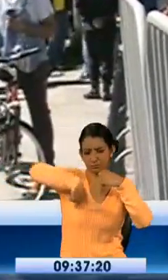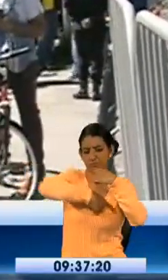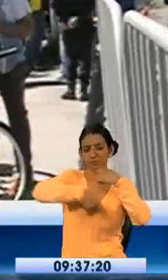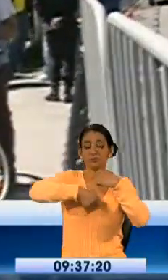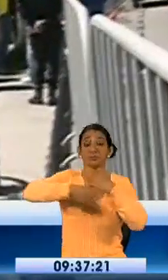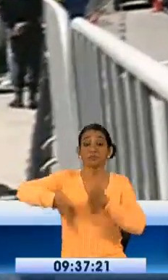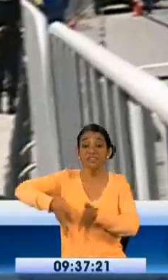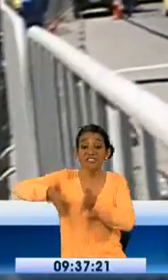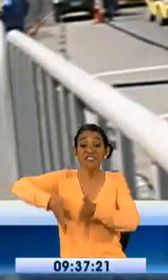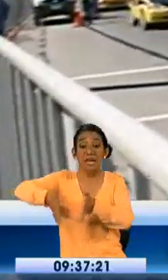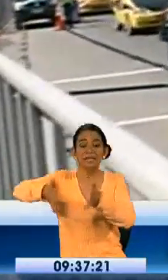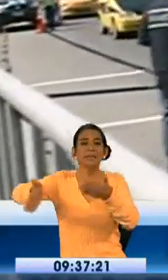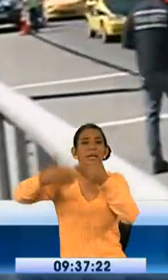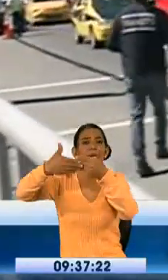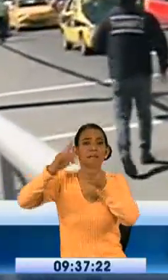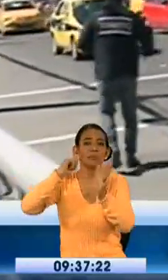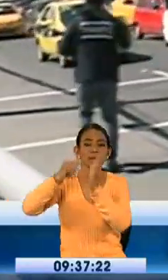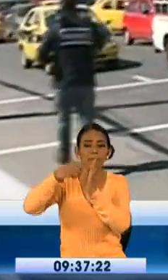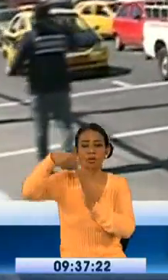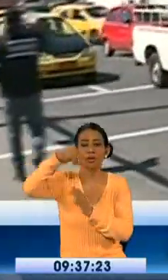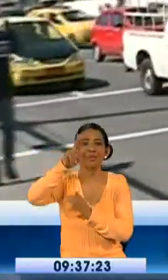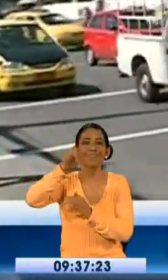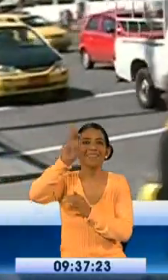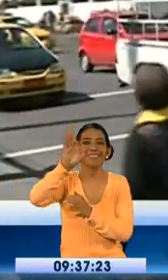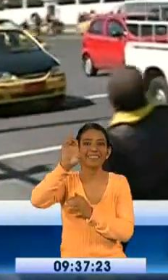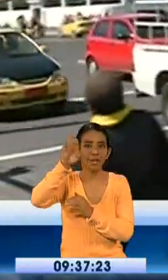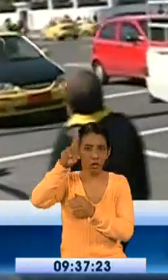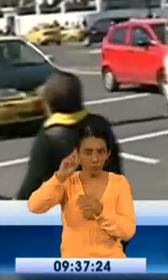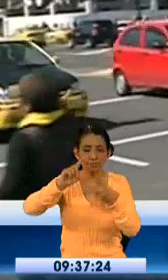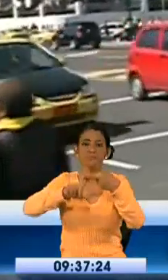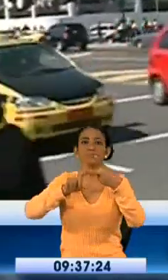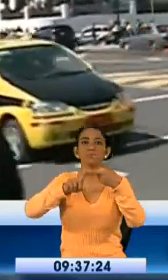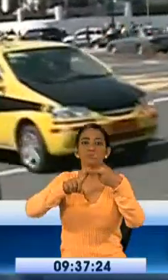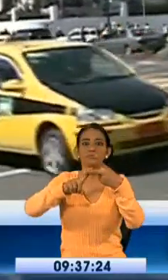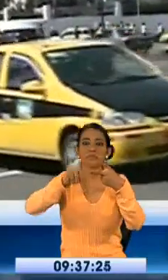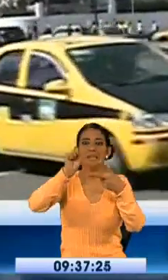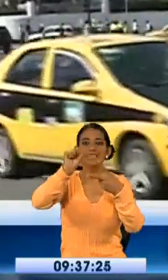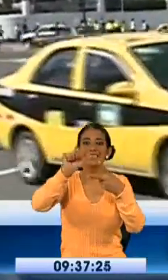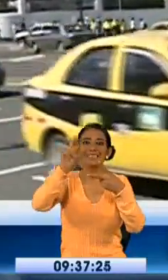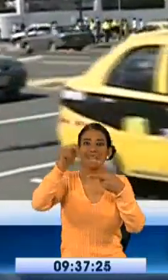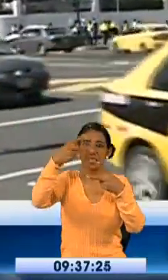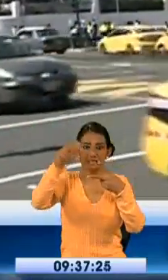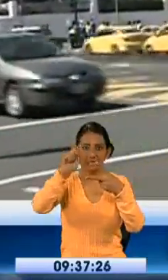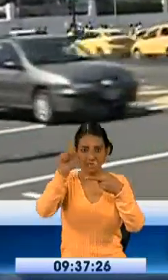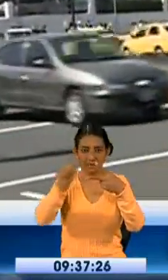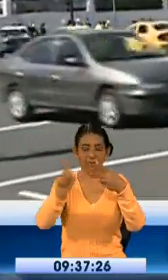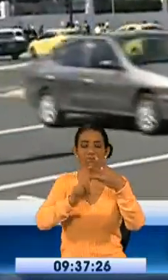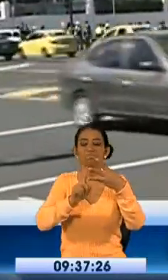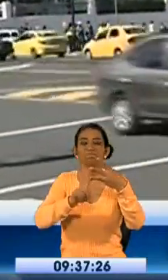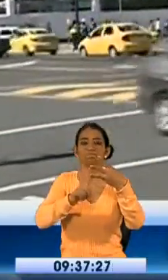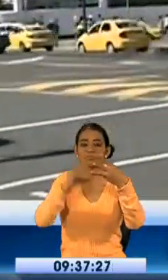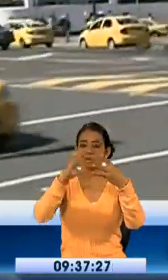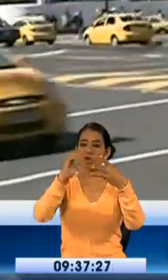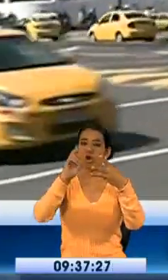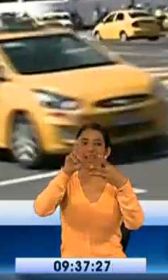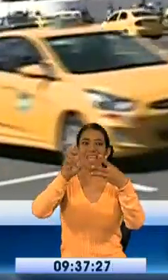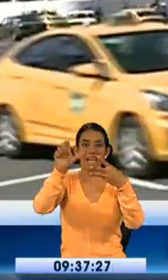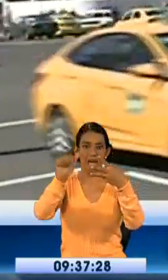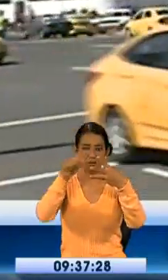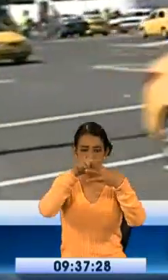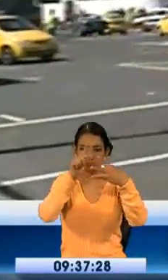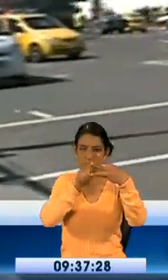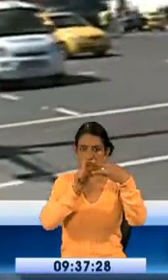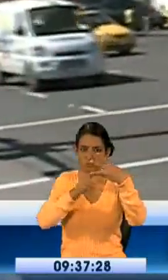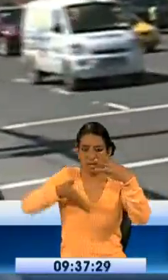cierran las vías como la Quintero, se cierra la Manuel María Sánchez y se cierra la Correa, que al momento